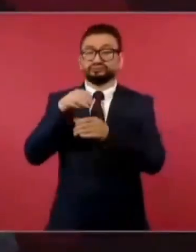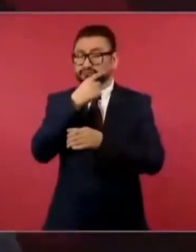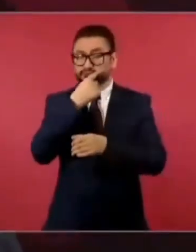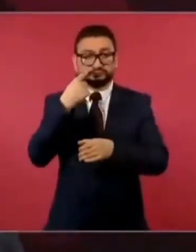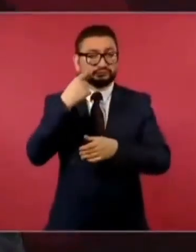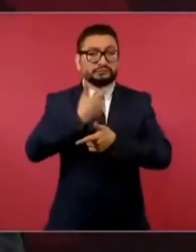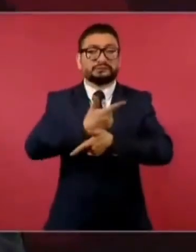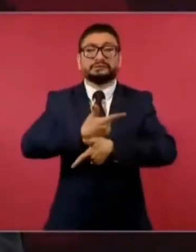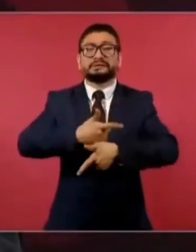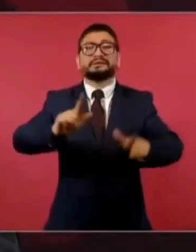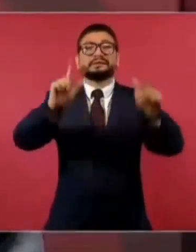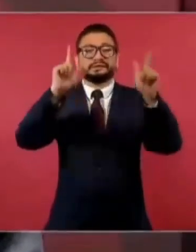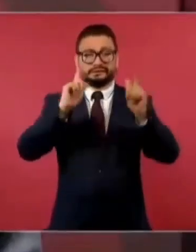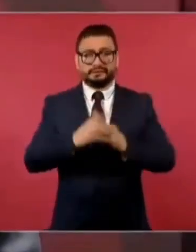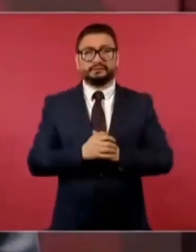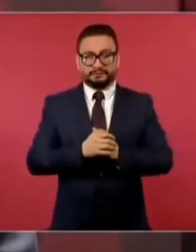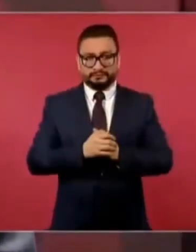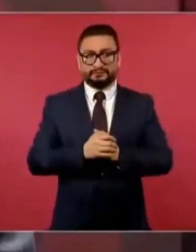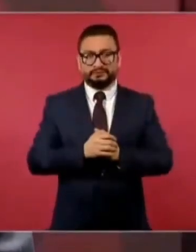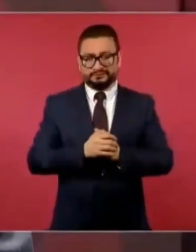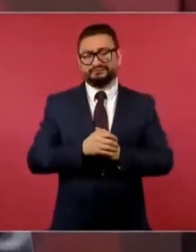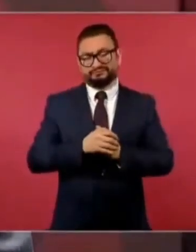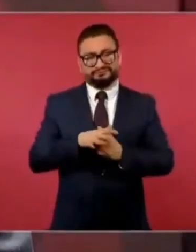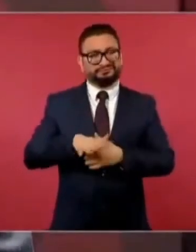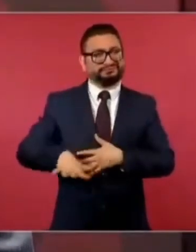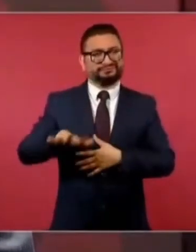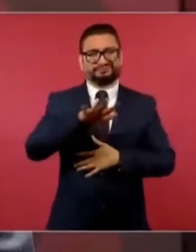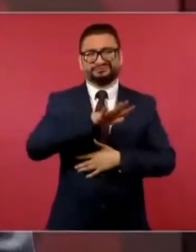la libertad.